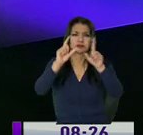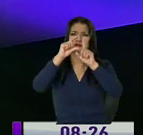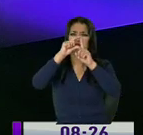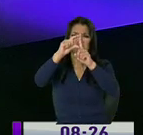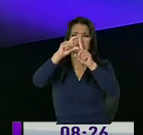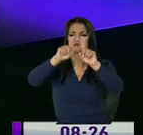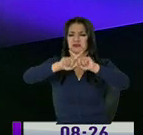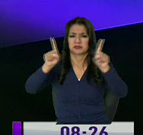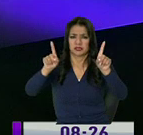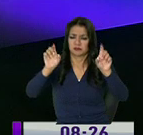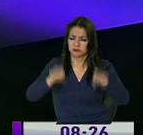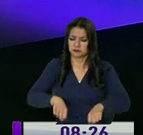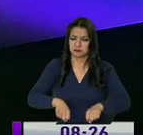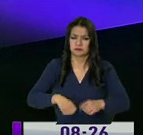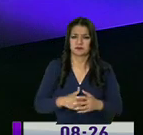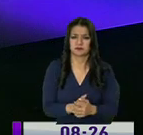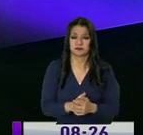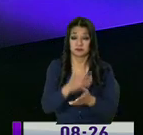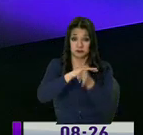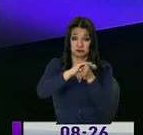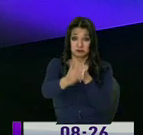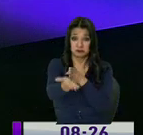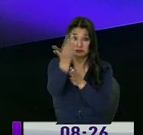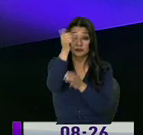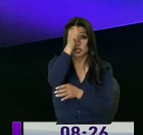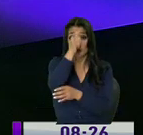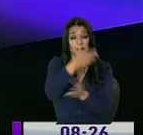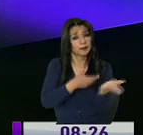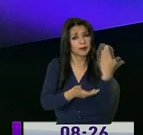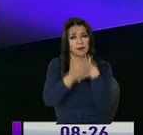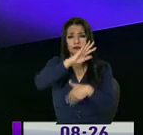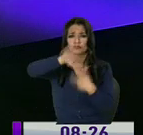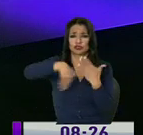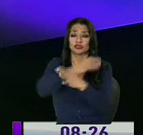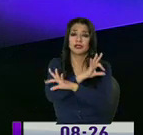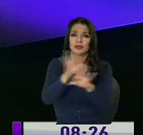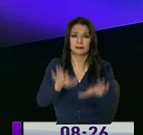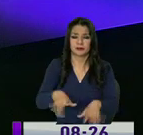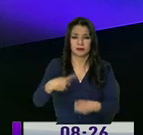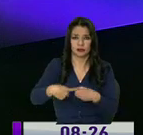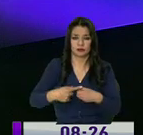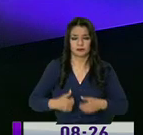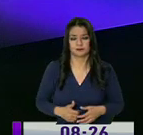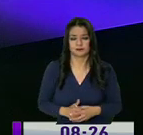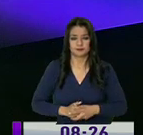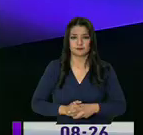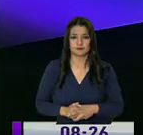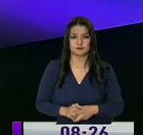hacen ningún bien. Así que les invito, día domingo, vamos todos a recuperar este centro histórico.